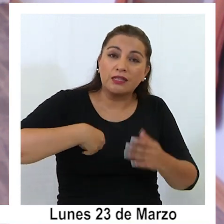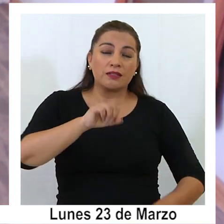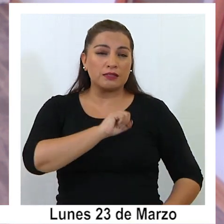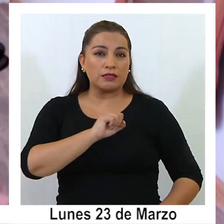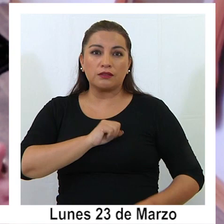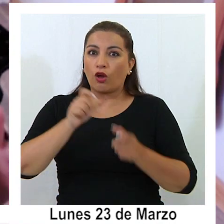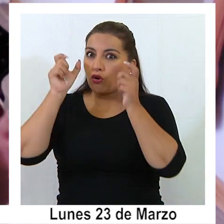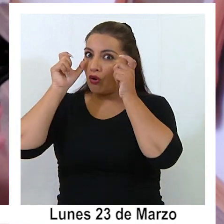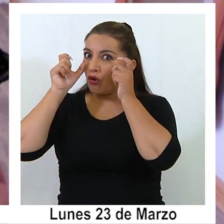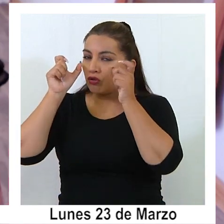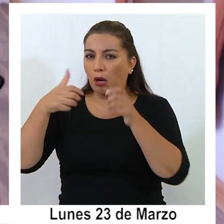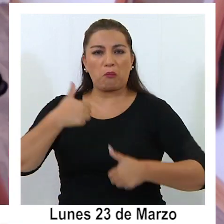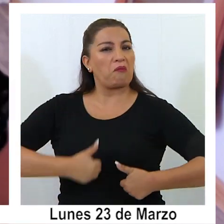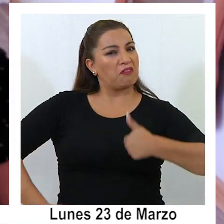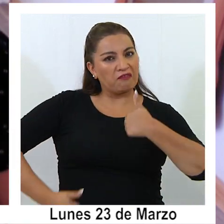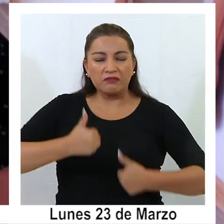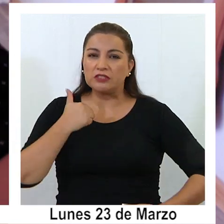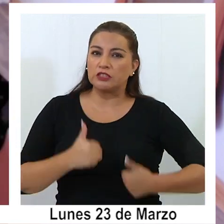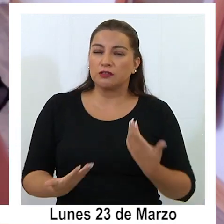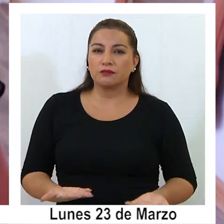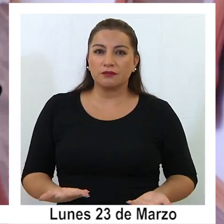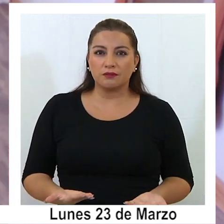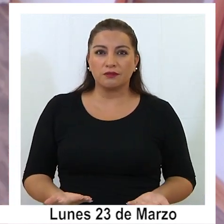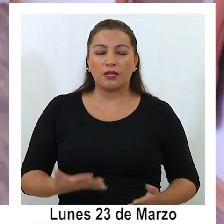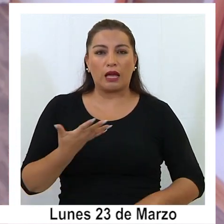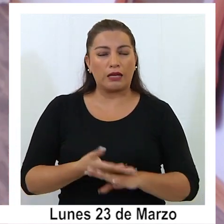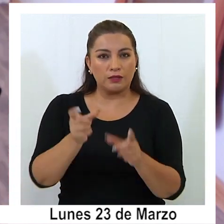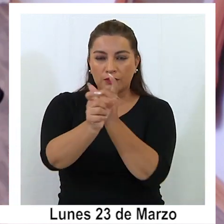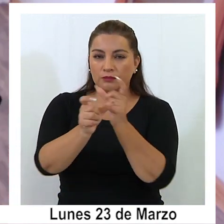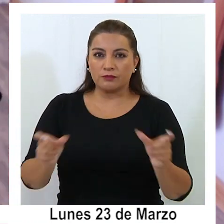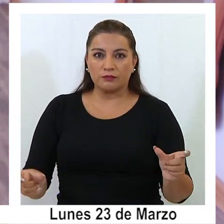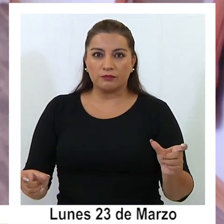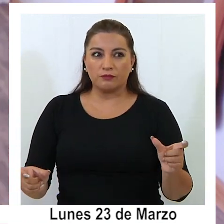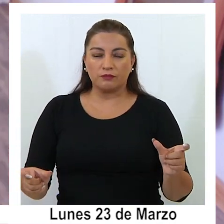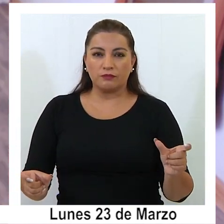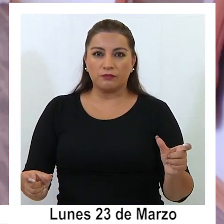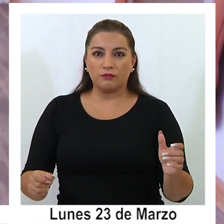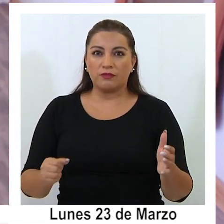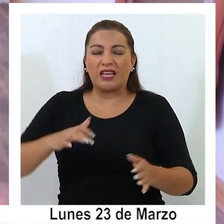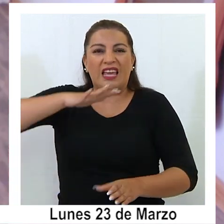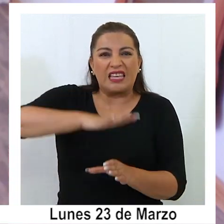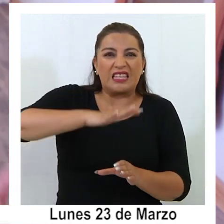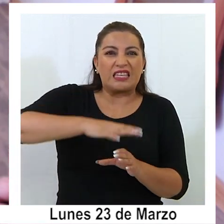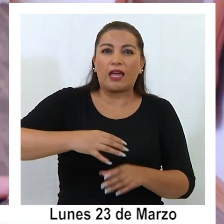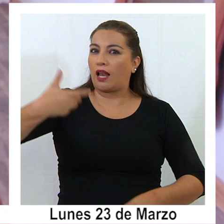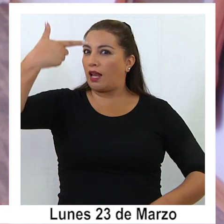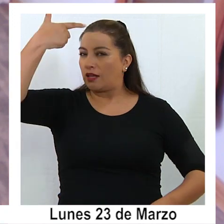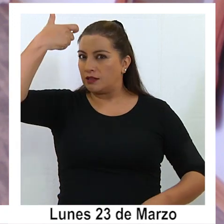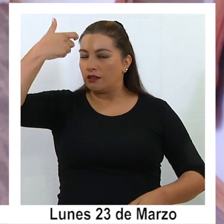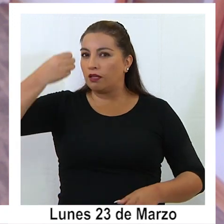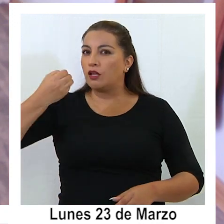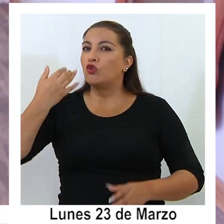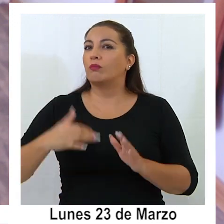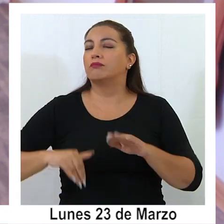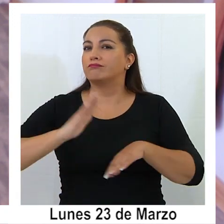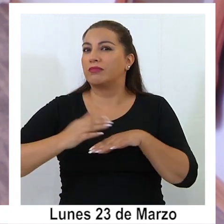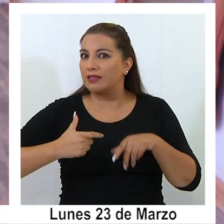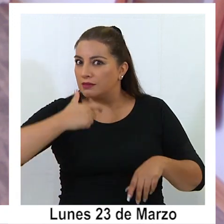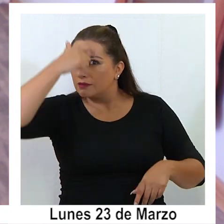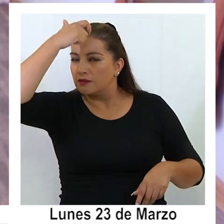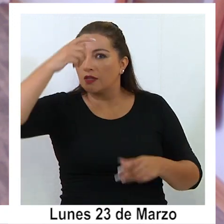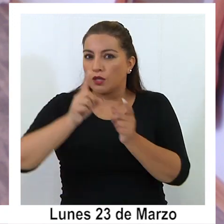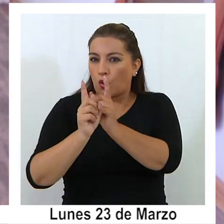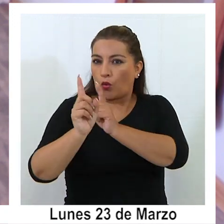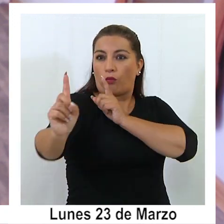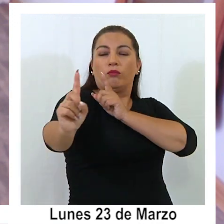Santiago el control fue bastante profesional, había gente con alcohol gel, midiendo la temperatura, se exigía la